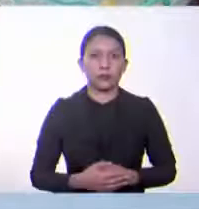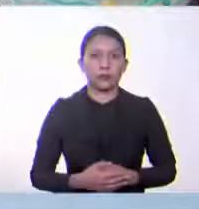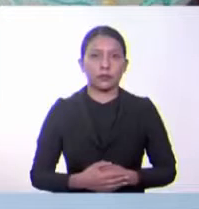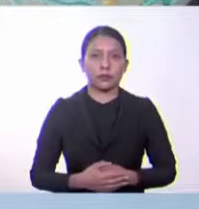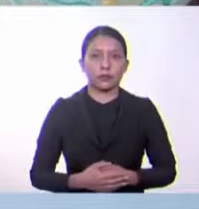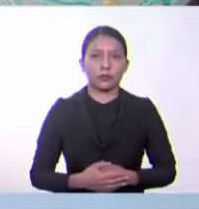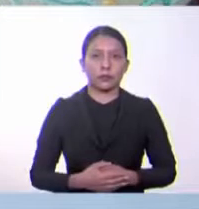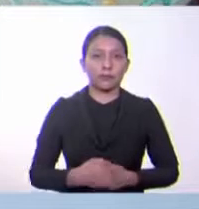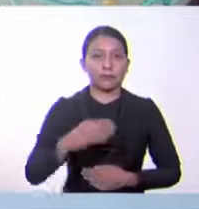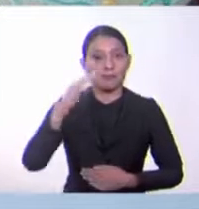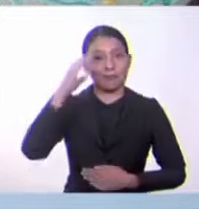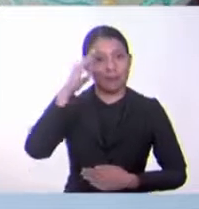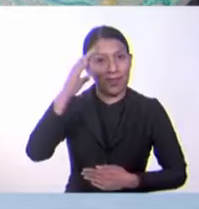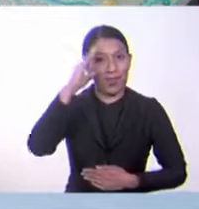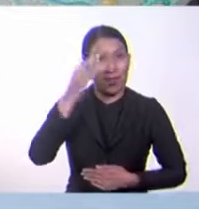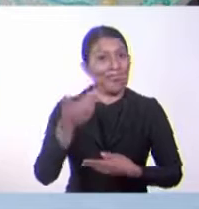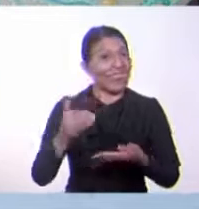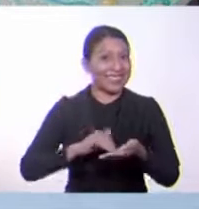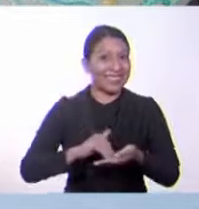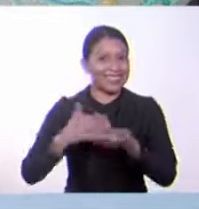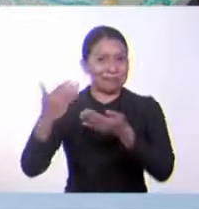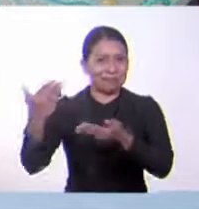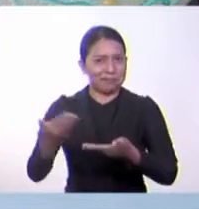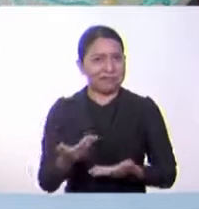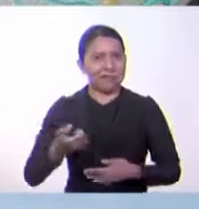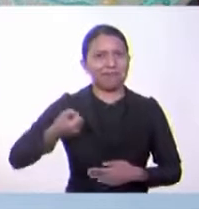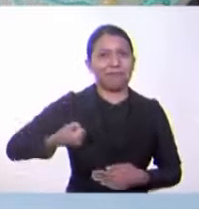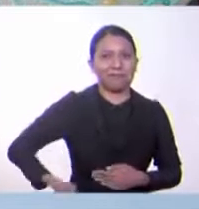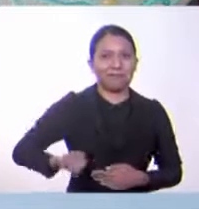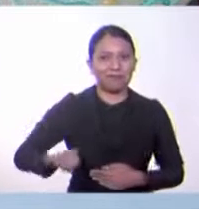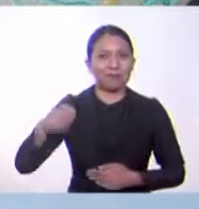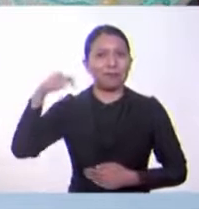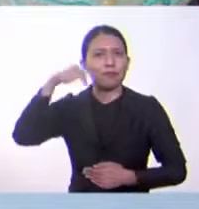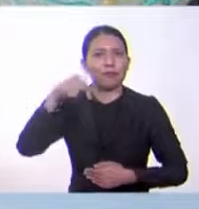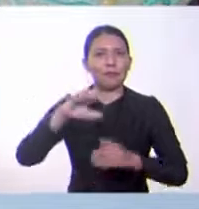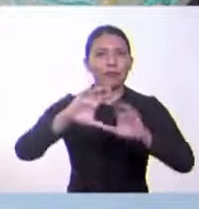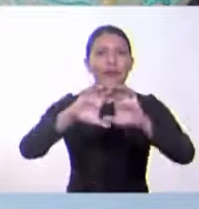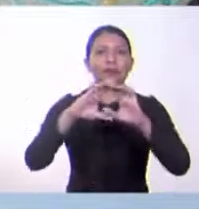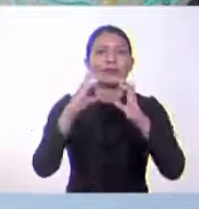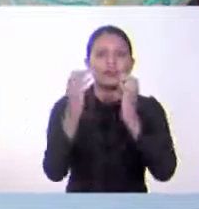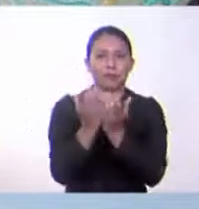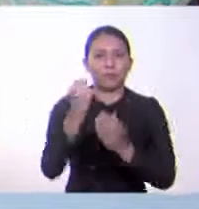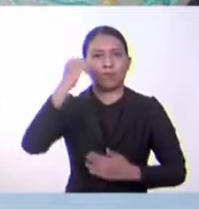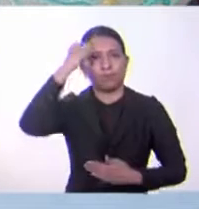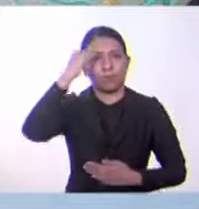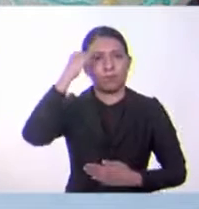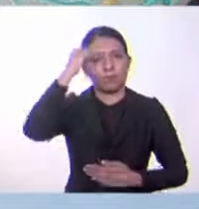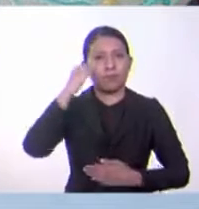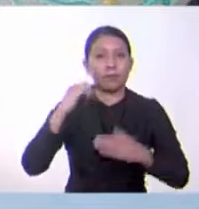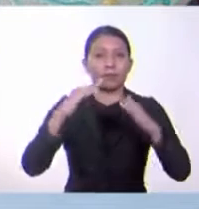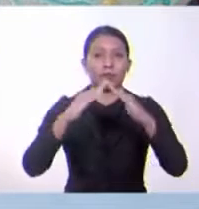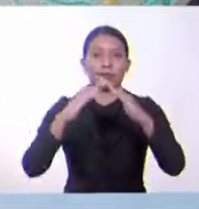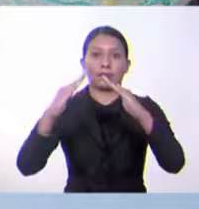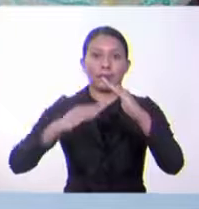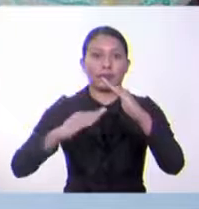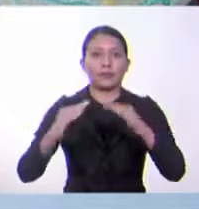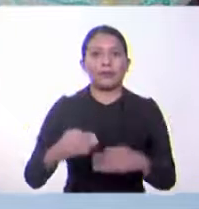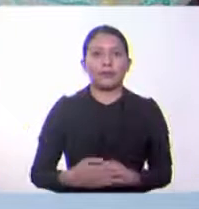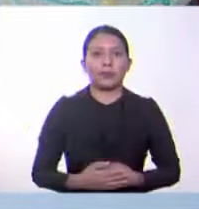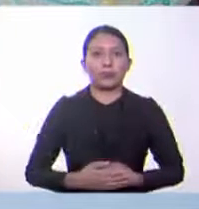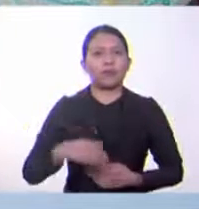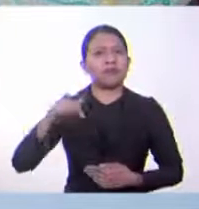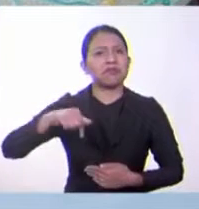Hola nuevamente, bienvenidos estimados estudiantes a una clase más de Aprendamos en Casa. En